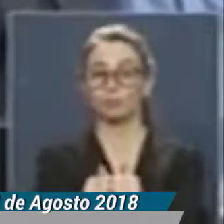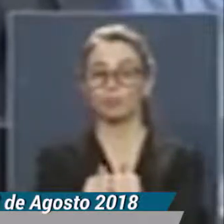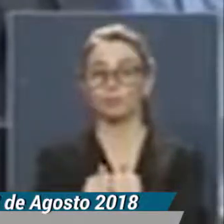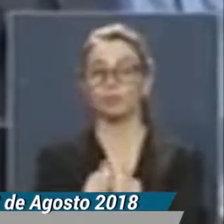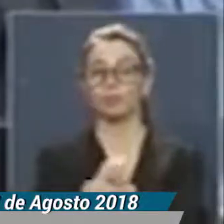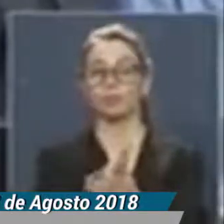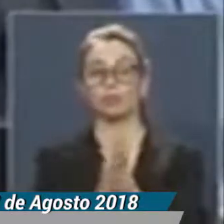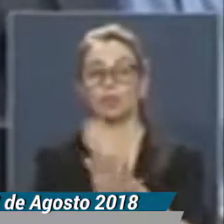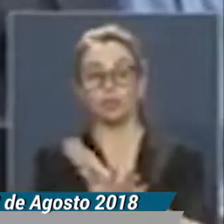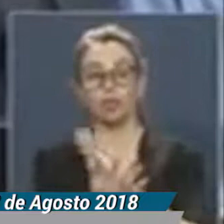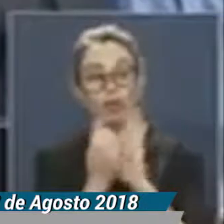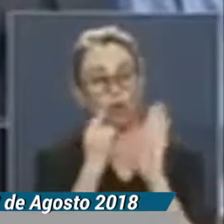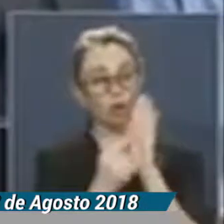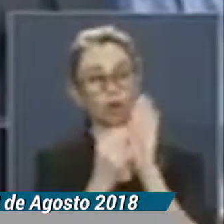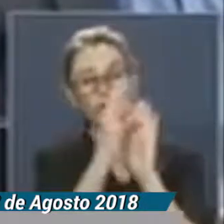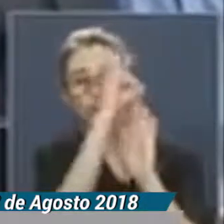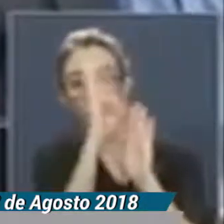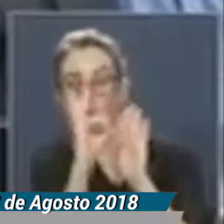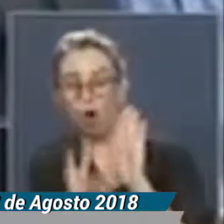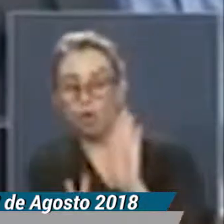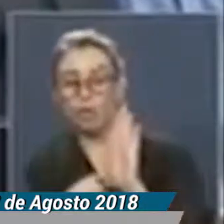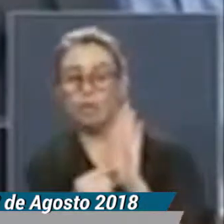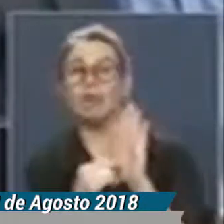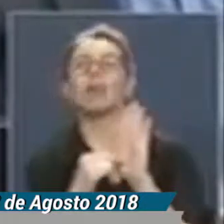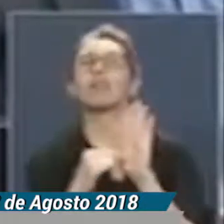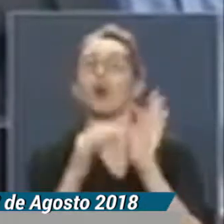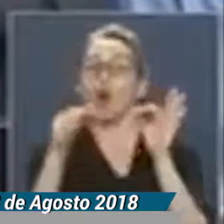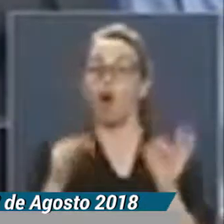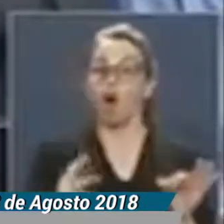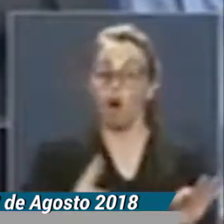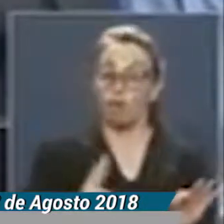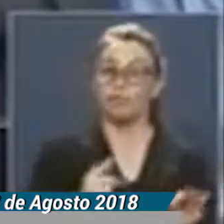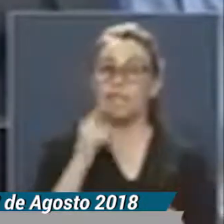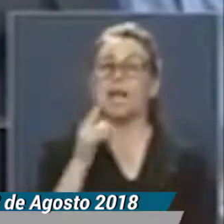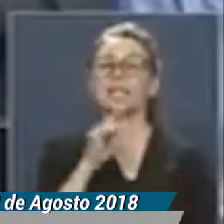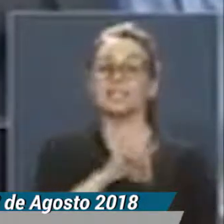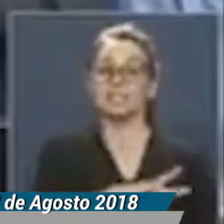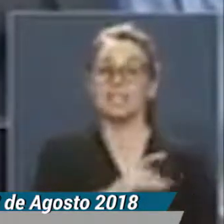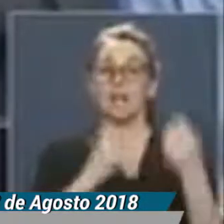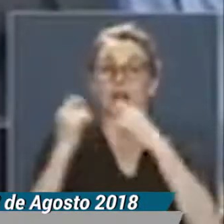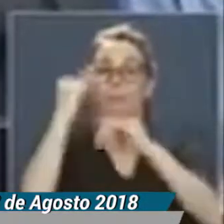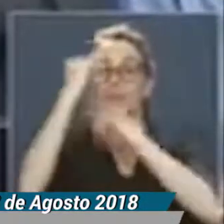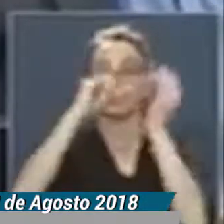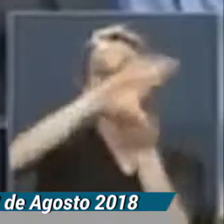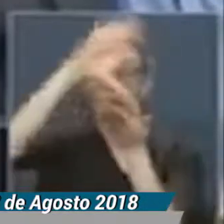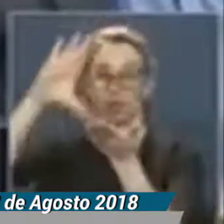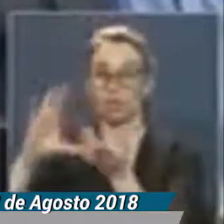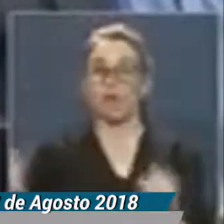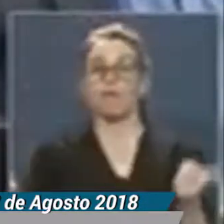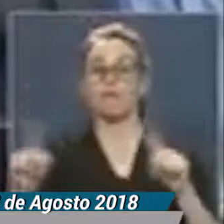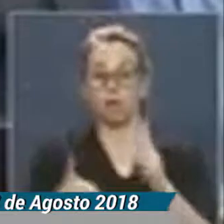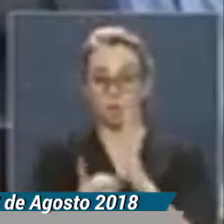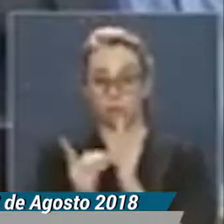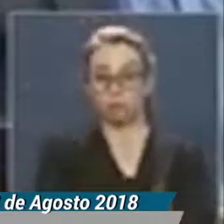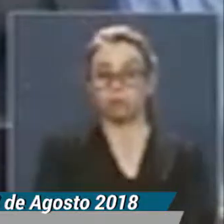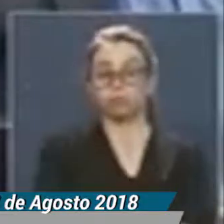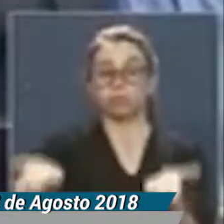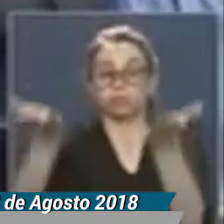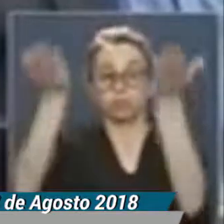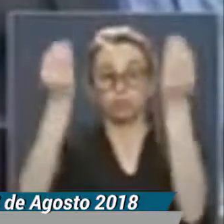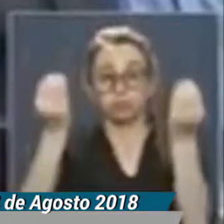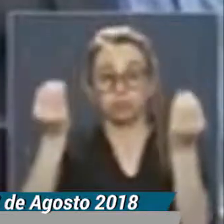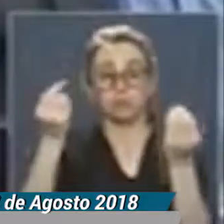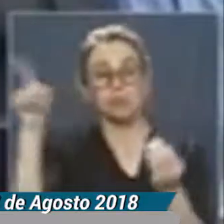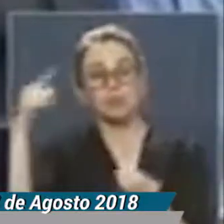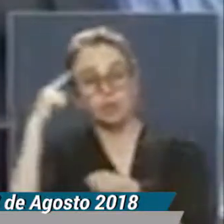Todos los indicadores oficiales y particulares señalan que Chile y el comercio internacional vuelven a tomar la senda del crecimiento. Por lo tanto,